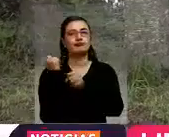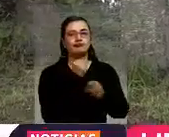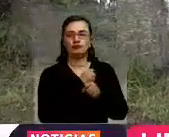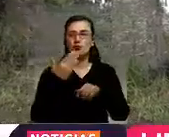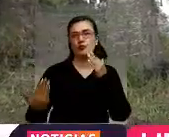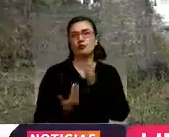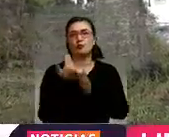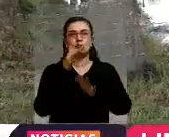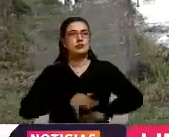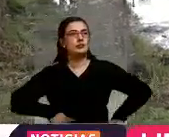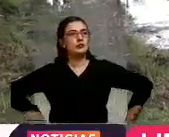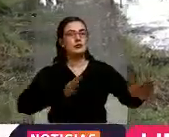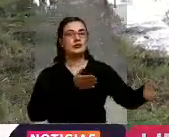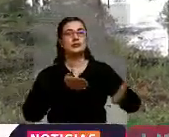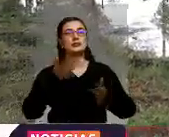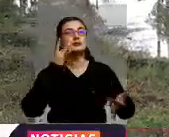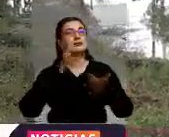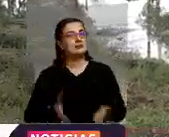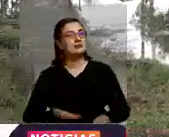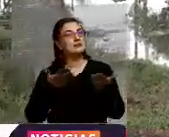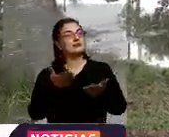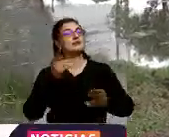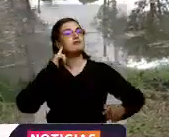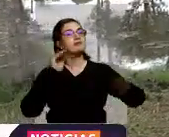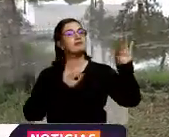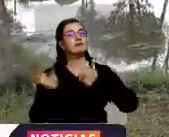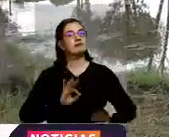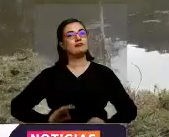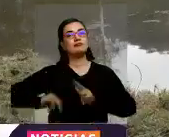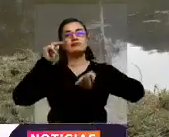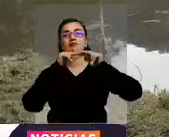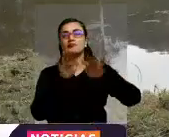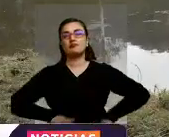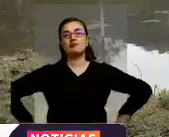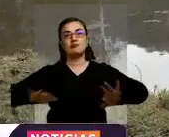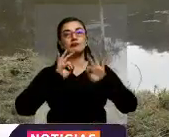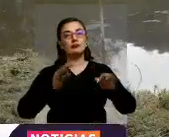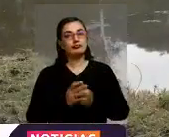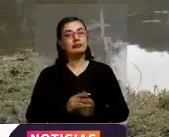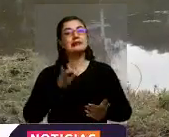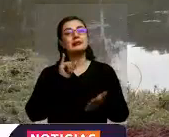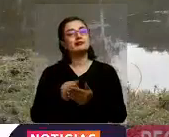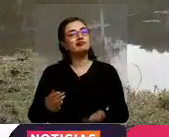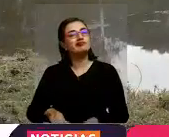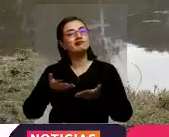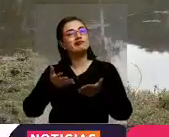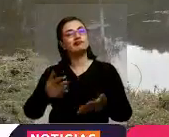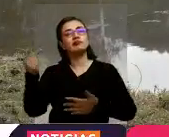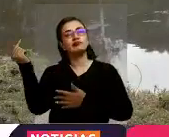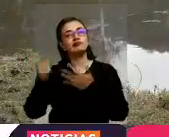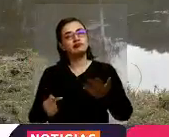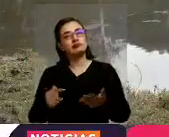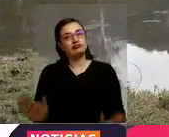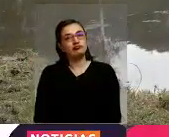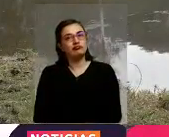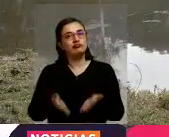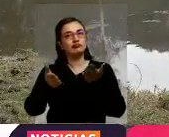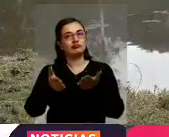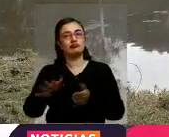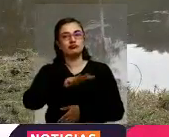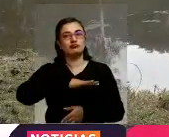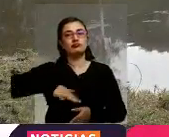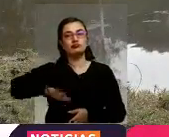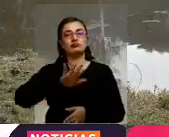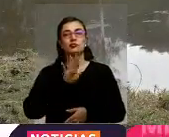modernización de un servicio que requería la reconstrucción de su infraestructura. Estamos haciendo entrega de la recuperación del cuerpo de agua que se